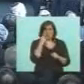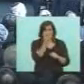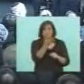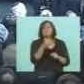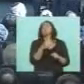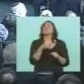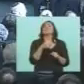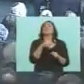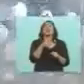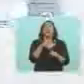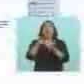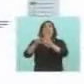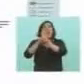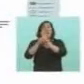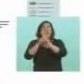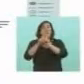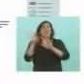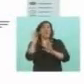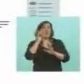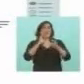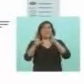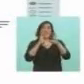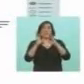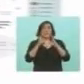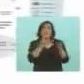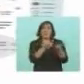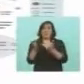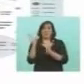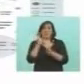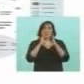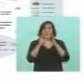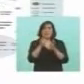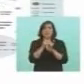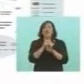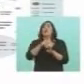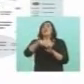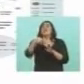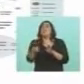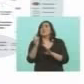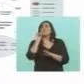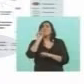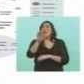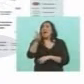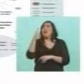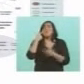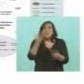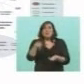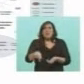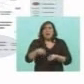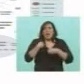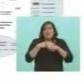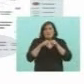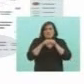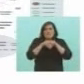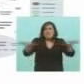antes de la ley de medios audiovisuales. Vamos con el siguiente. Miren cómo hemos crecido en el sector también